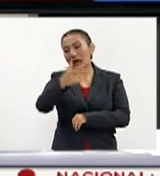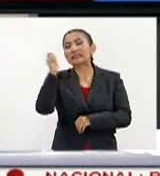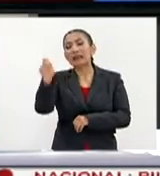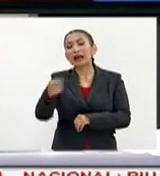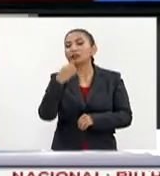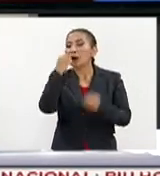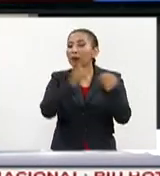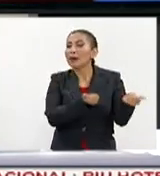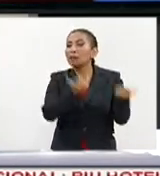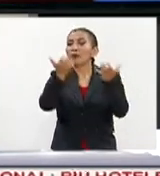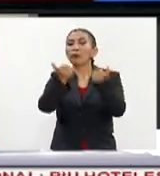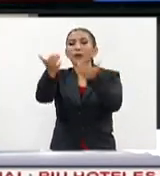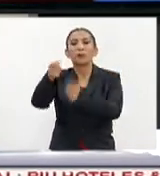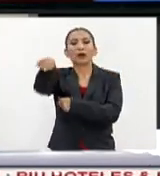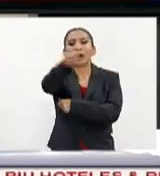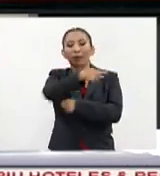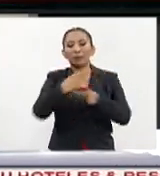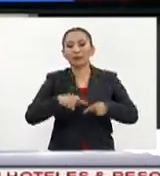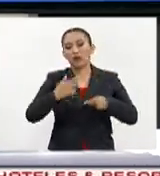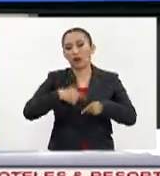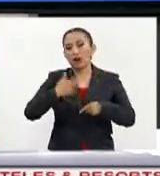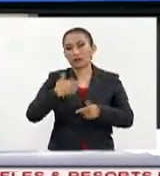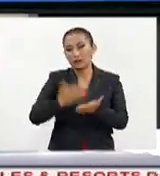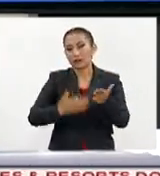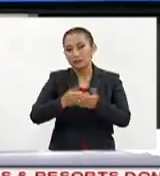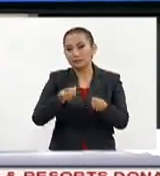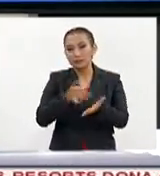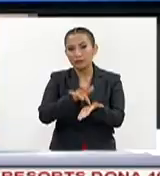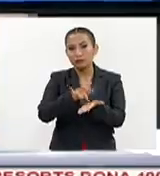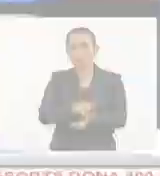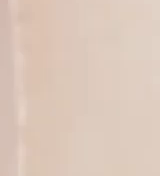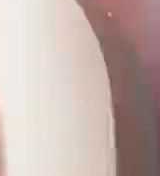a llevar alimentos precisamente a los damnificados.